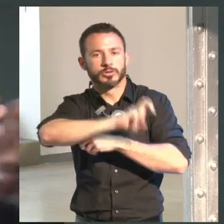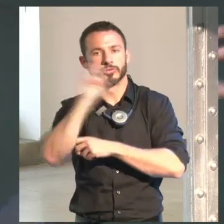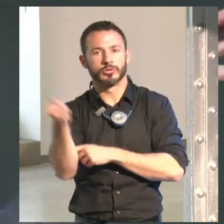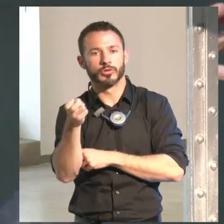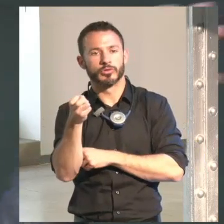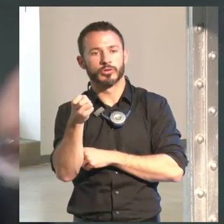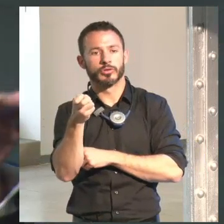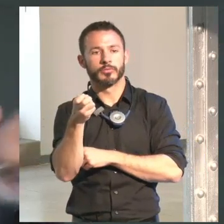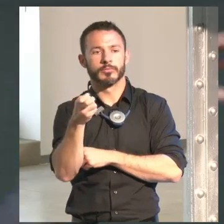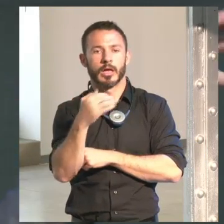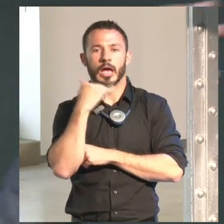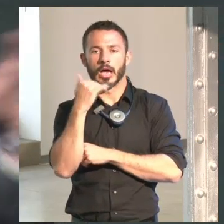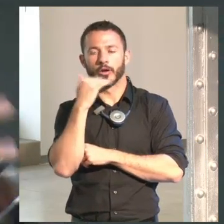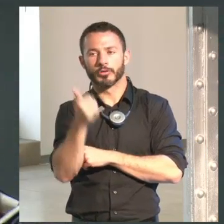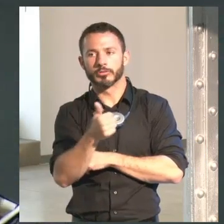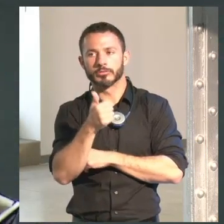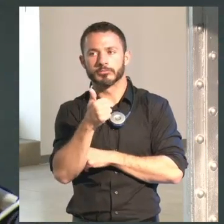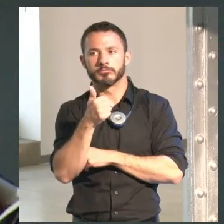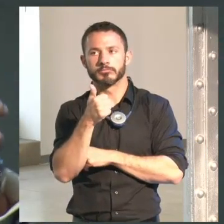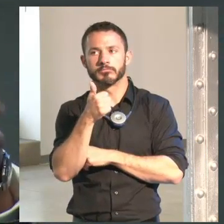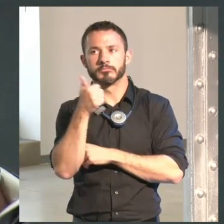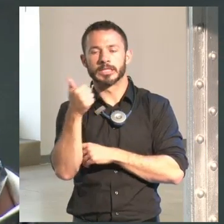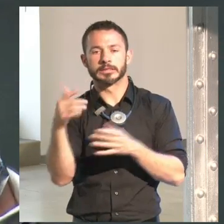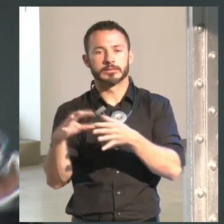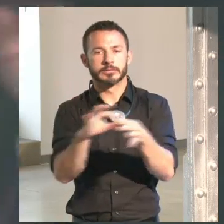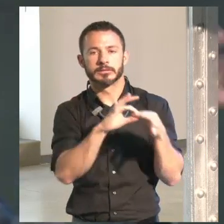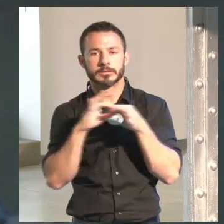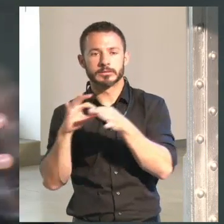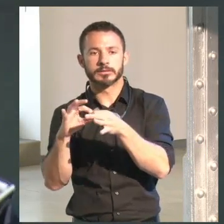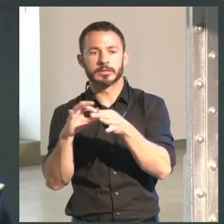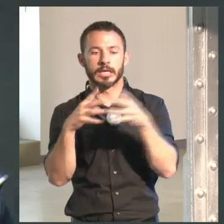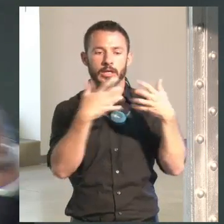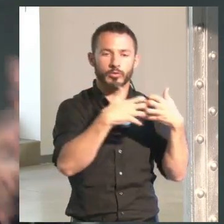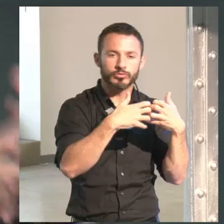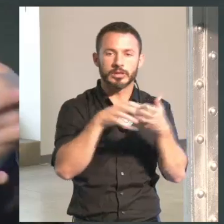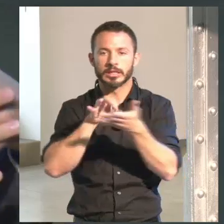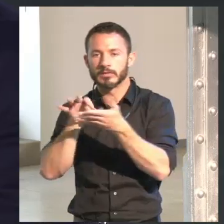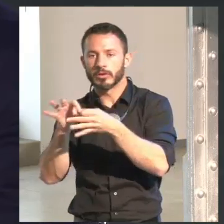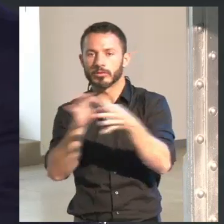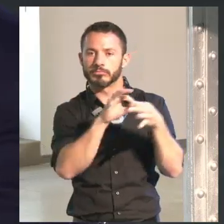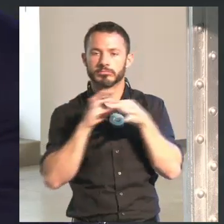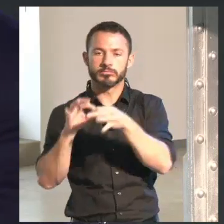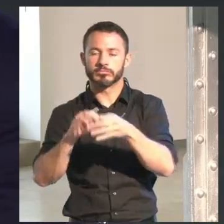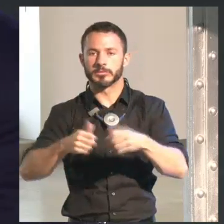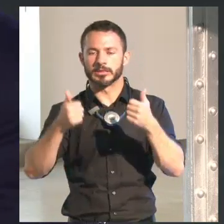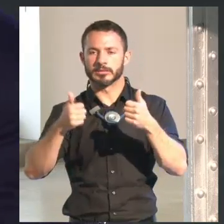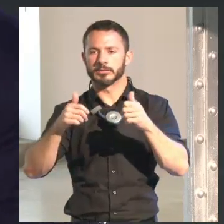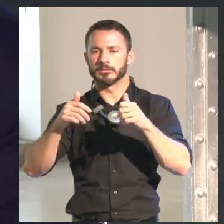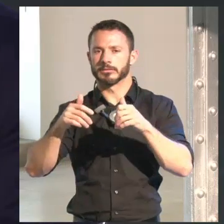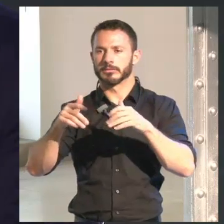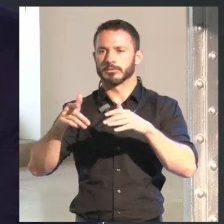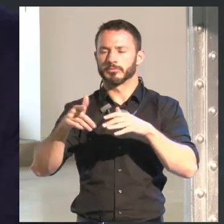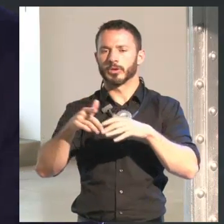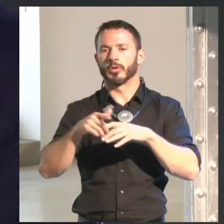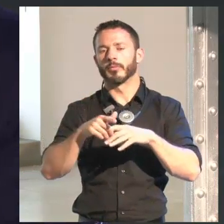un régimen más horizontal, más armonizado entre servicios, entre industrias. ¿Esto ayudaría o sería...? Tradúceme la